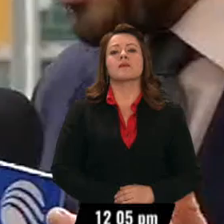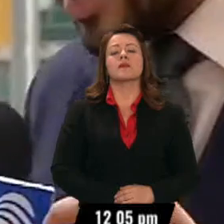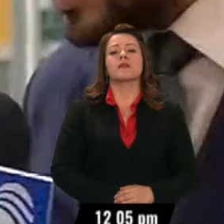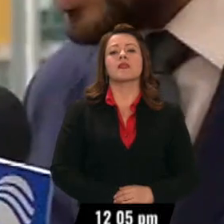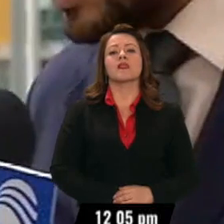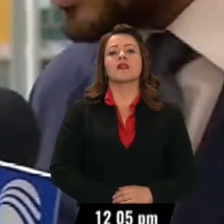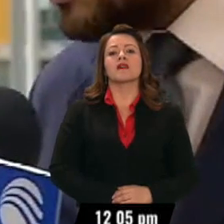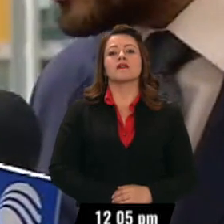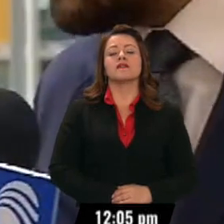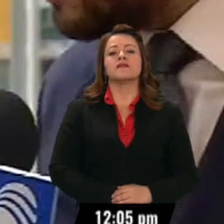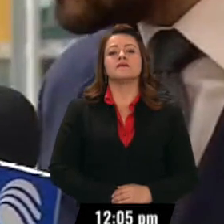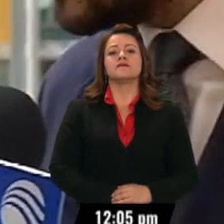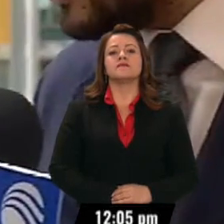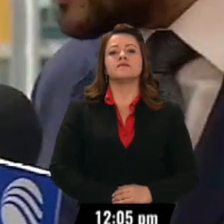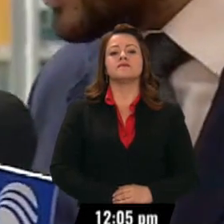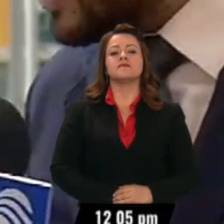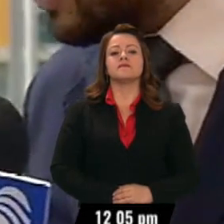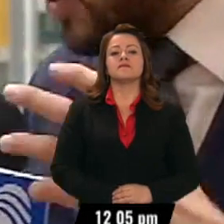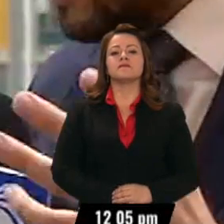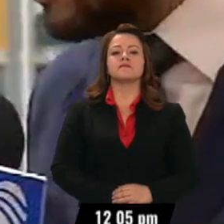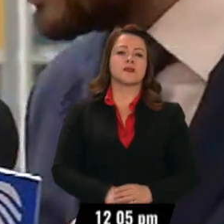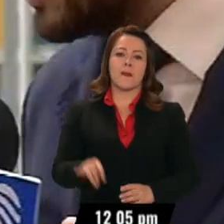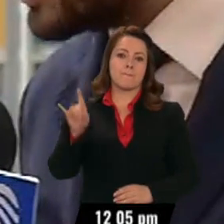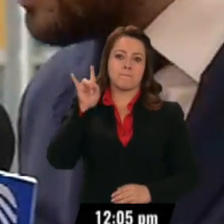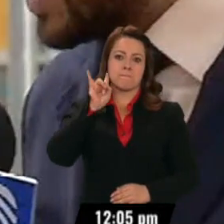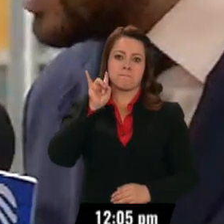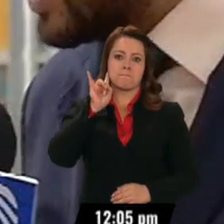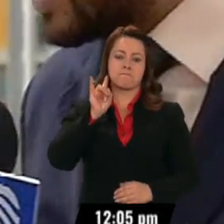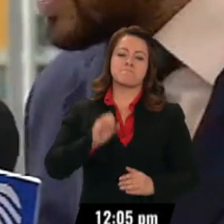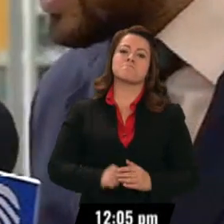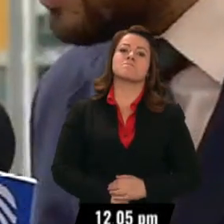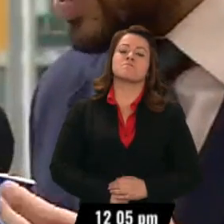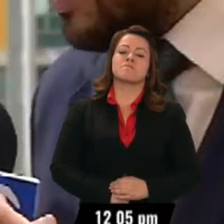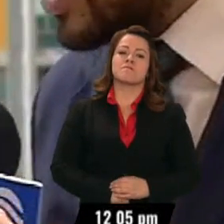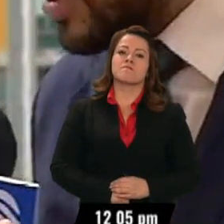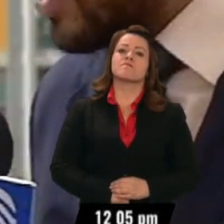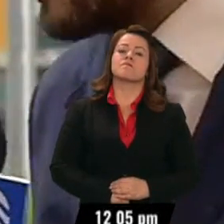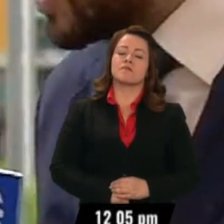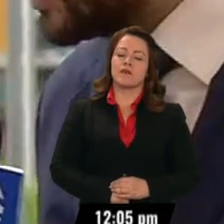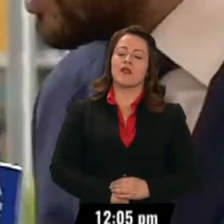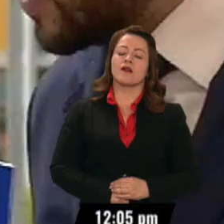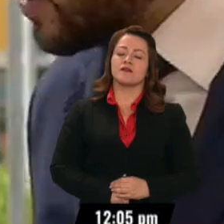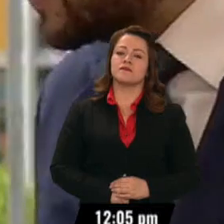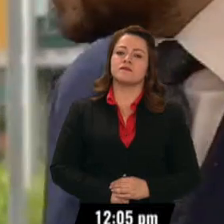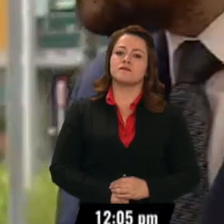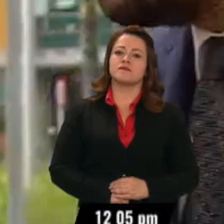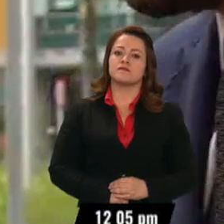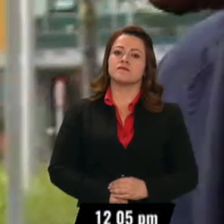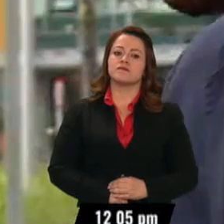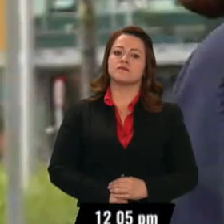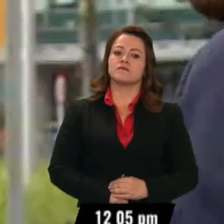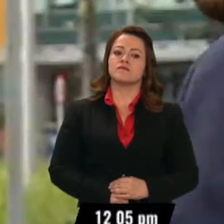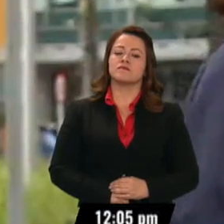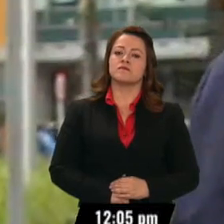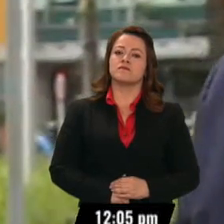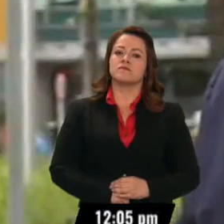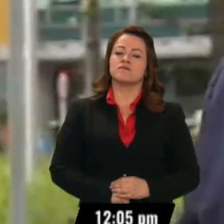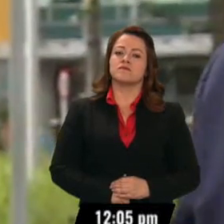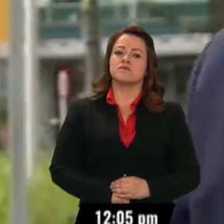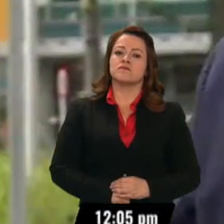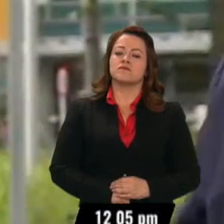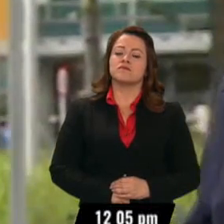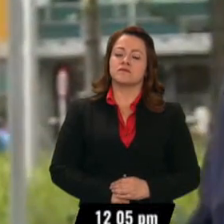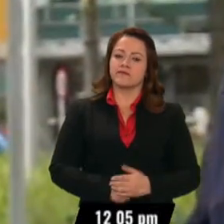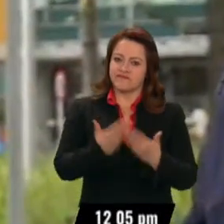esta decisión y la valla que recientemente vimos en una de las vías de Medellín en la que se mencionaba una fuerte crítica del gobierno? El